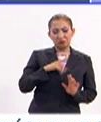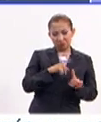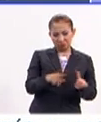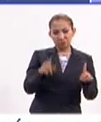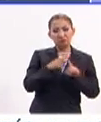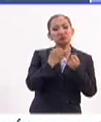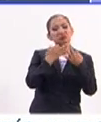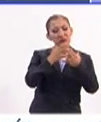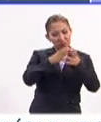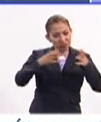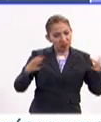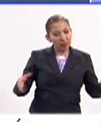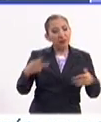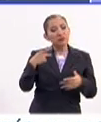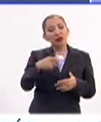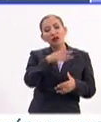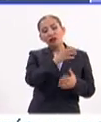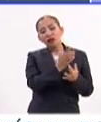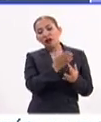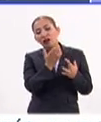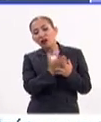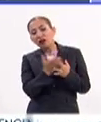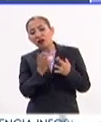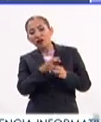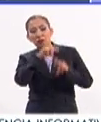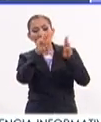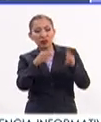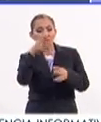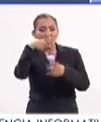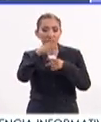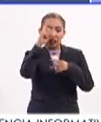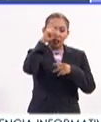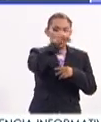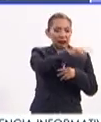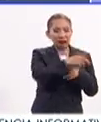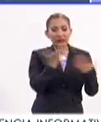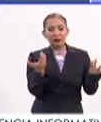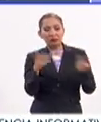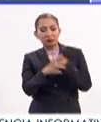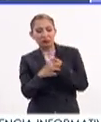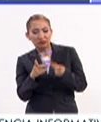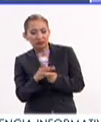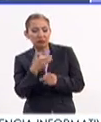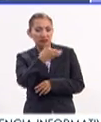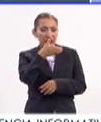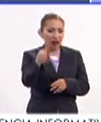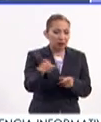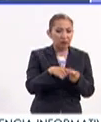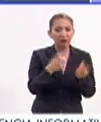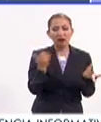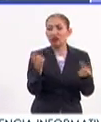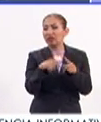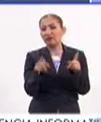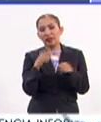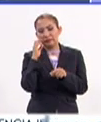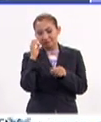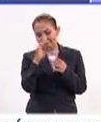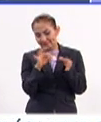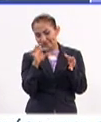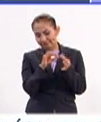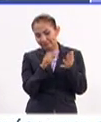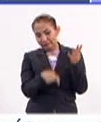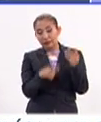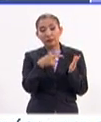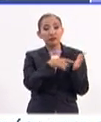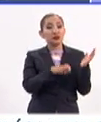gran extensión territorial, pero cortada por montañas, que hace muy difícil la producción agrícola y varias cosas de ese estilo más. Y